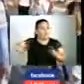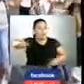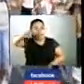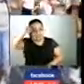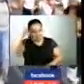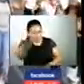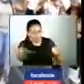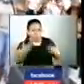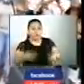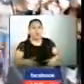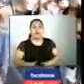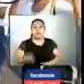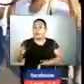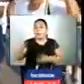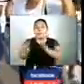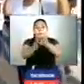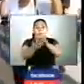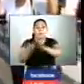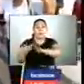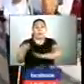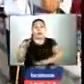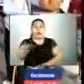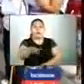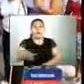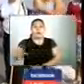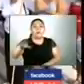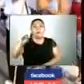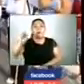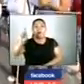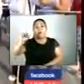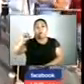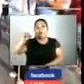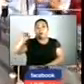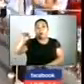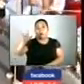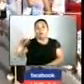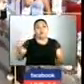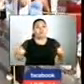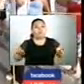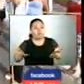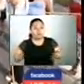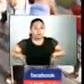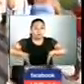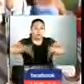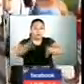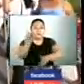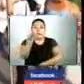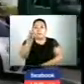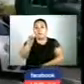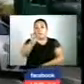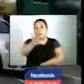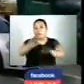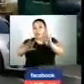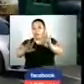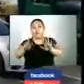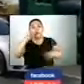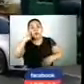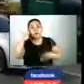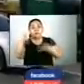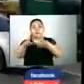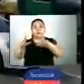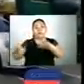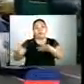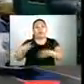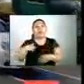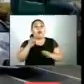Este jueves habitantes de varias comunidades de San Rafael Obrajuelo se concentraron en el kilómetro 58 de la carretera litoral, a la altura